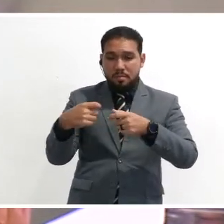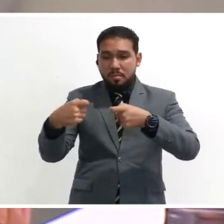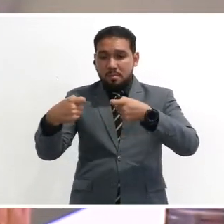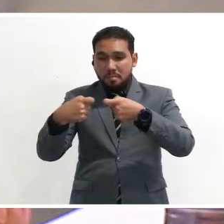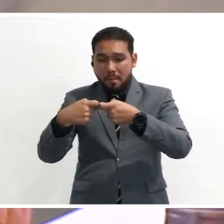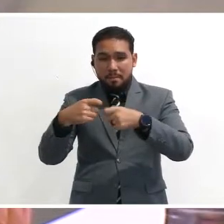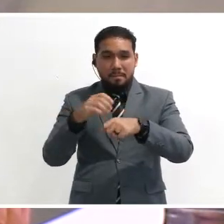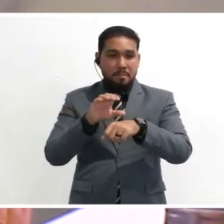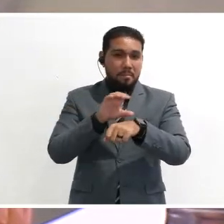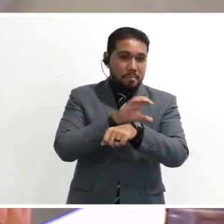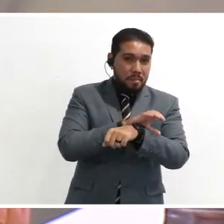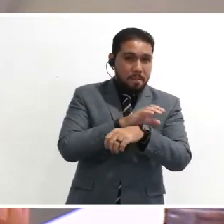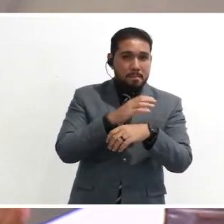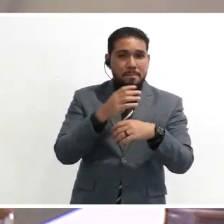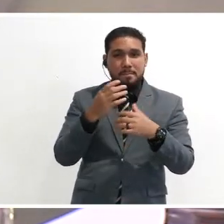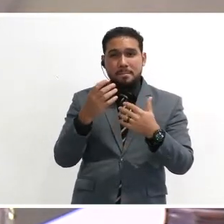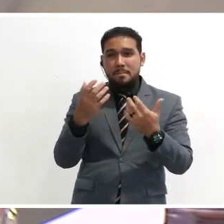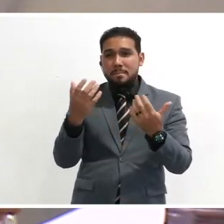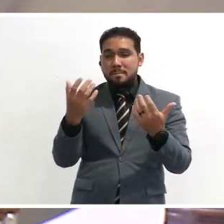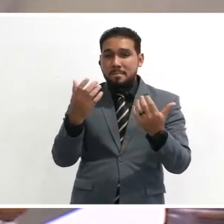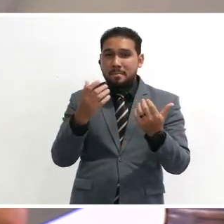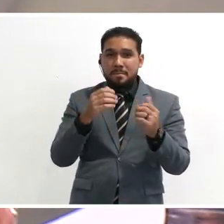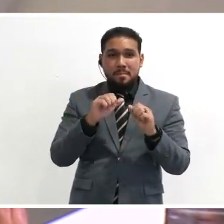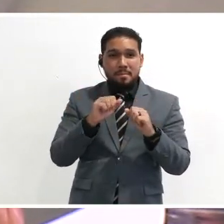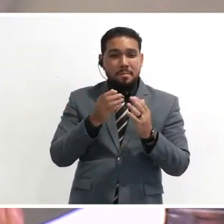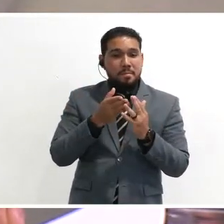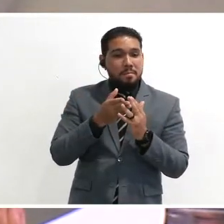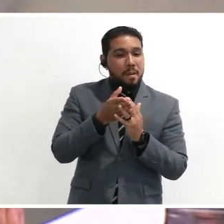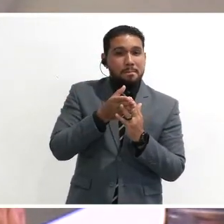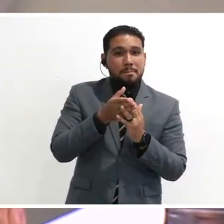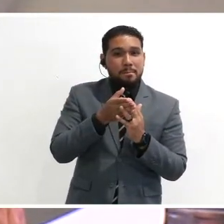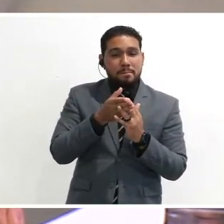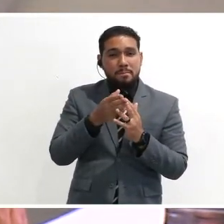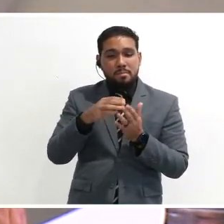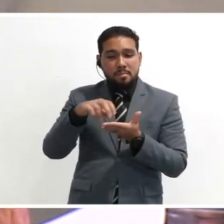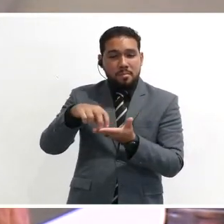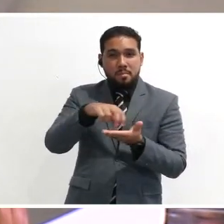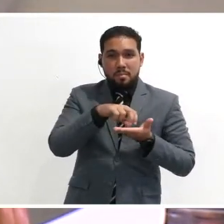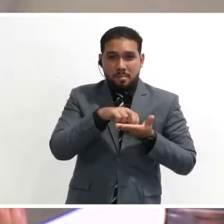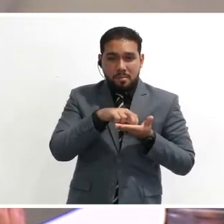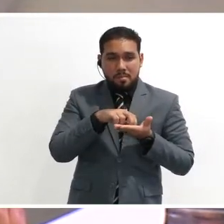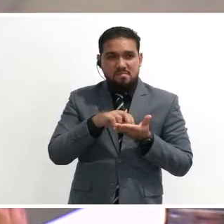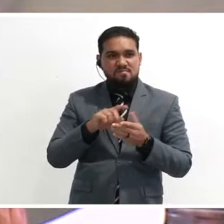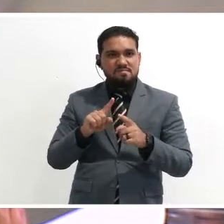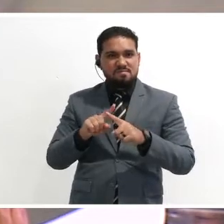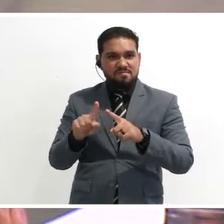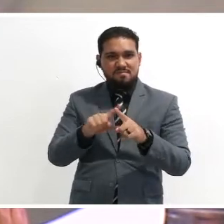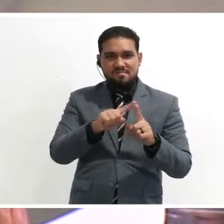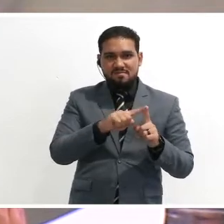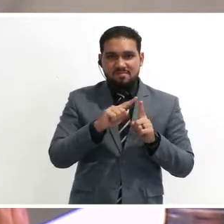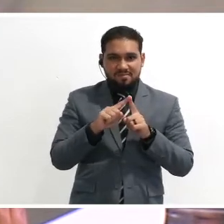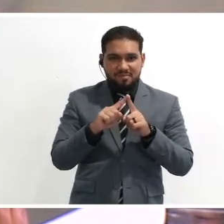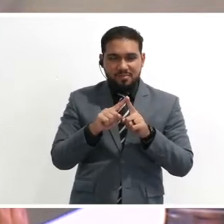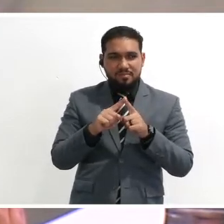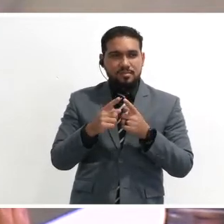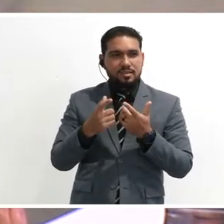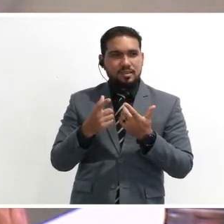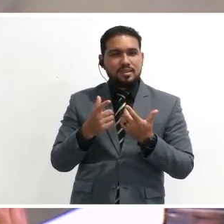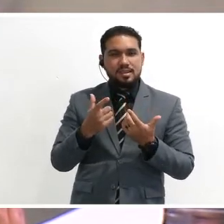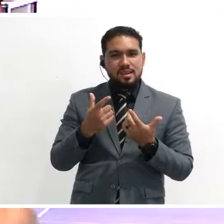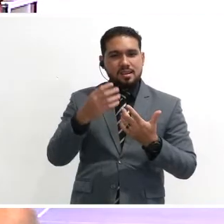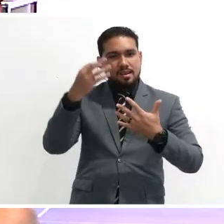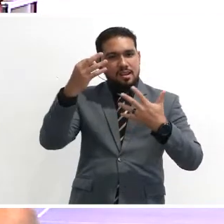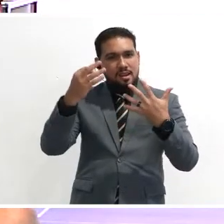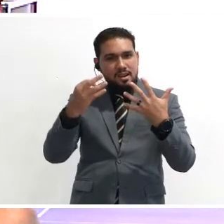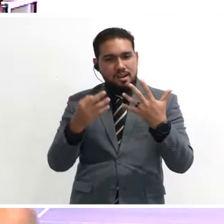con transistores, elementos de RLC, etcétera, sino también involucra algunos aspectos muy importantes